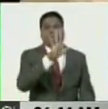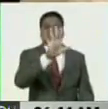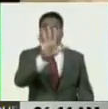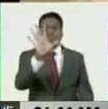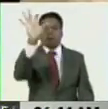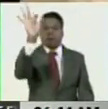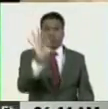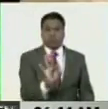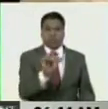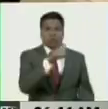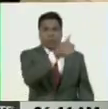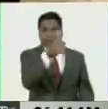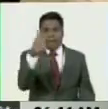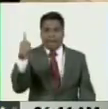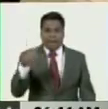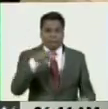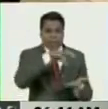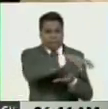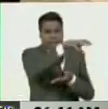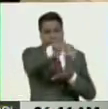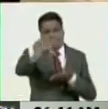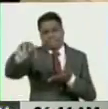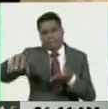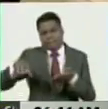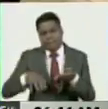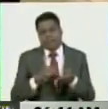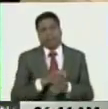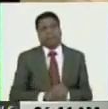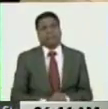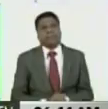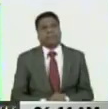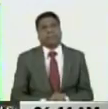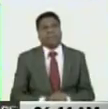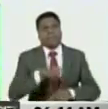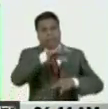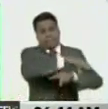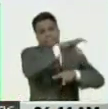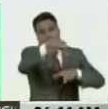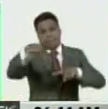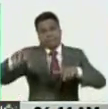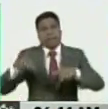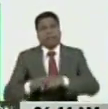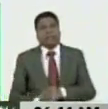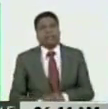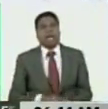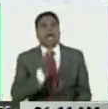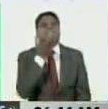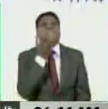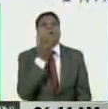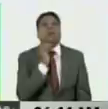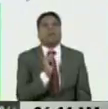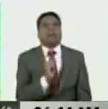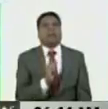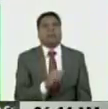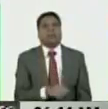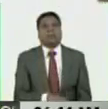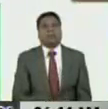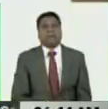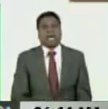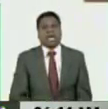0,5% en cada uno de los estados. Ojo, la norma señala que si usted no pudo obtener